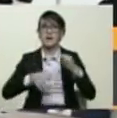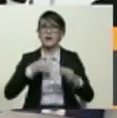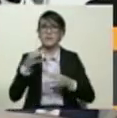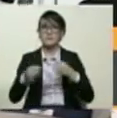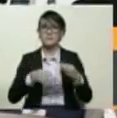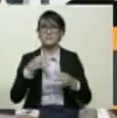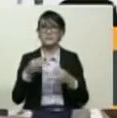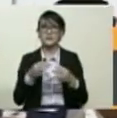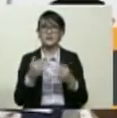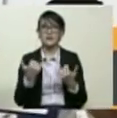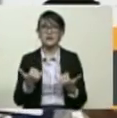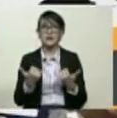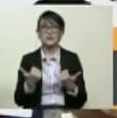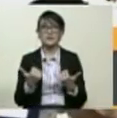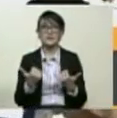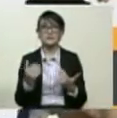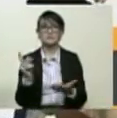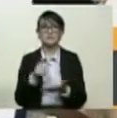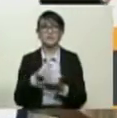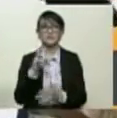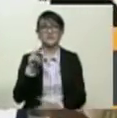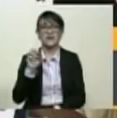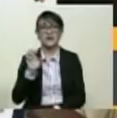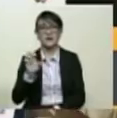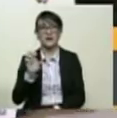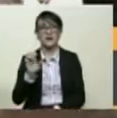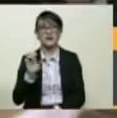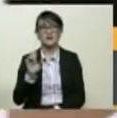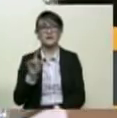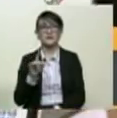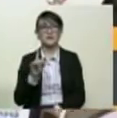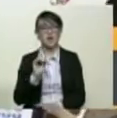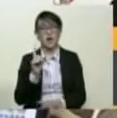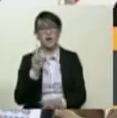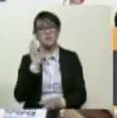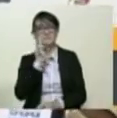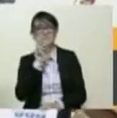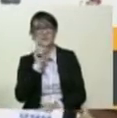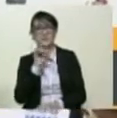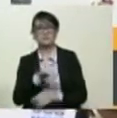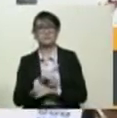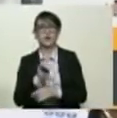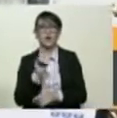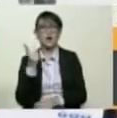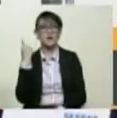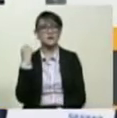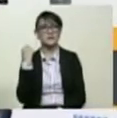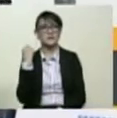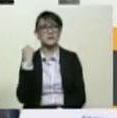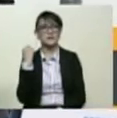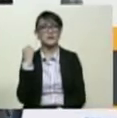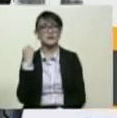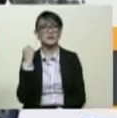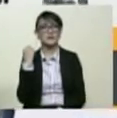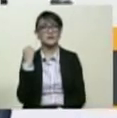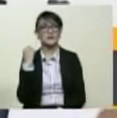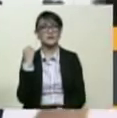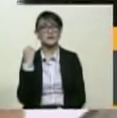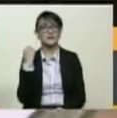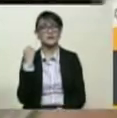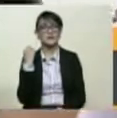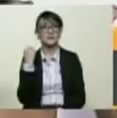que acá ha venido al CNE para desmentir lo dicho por el candidato Henry Falcón el día de ayer, que cuestionaba que